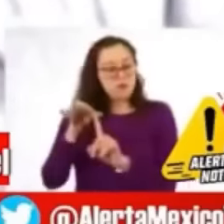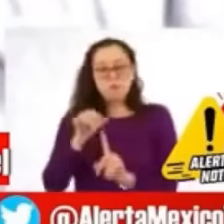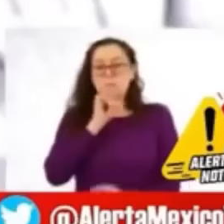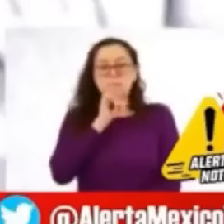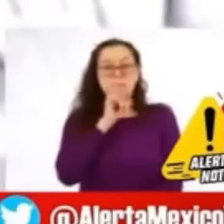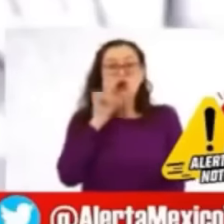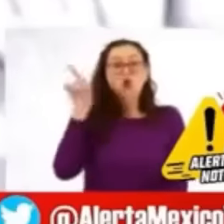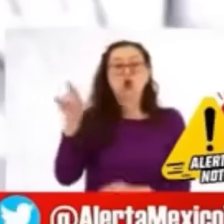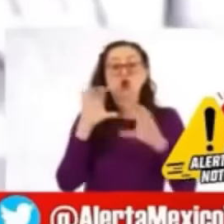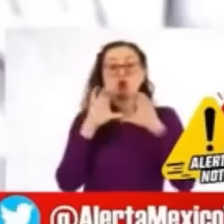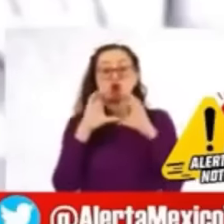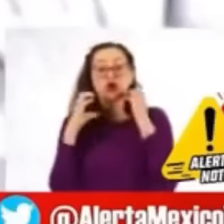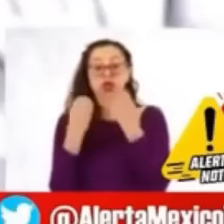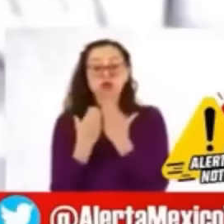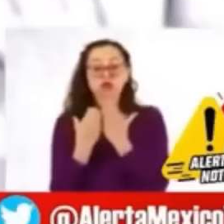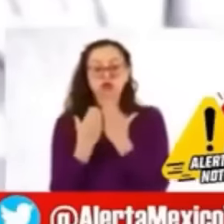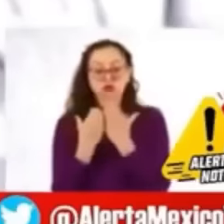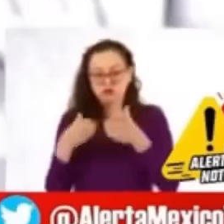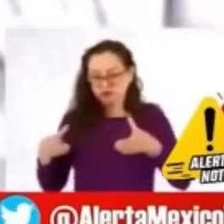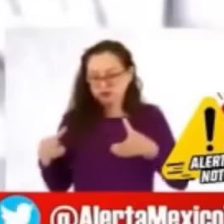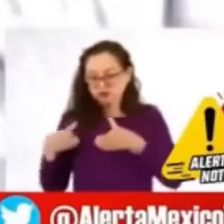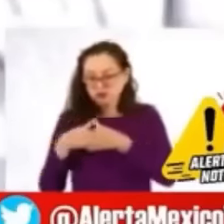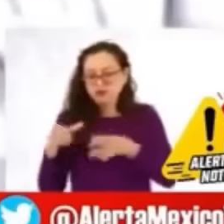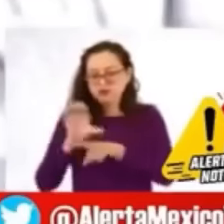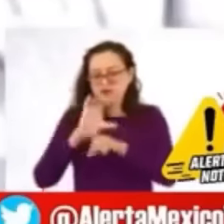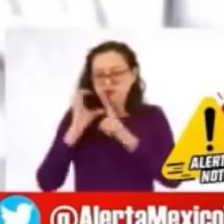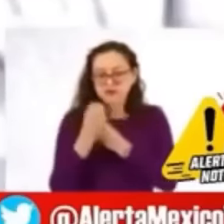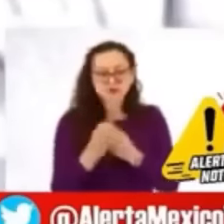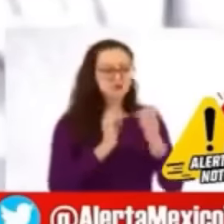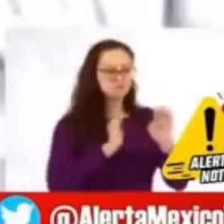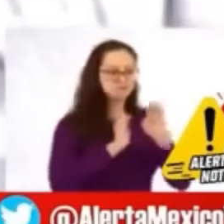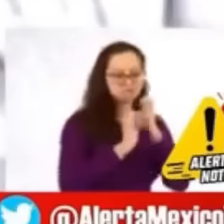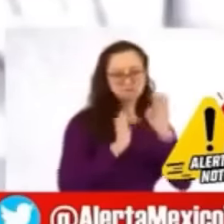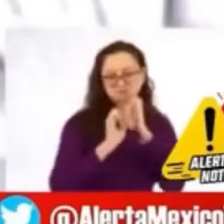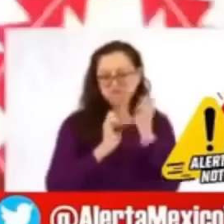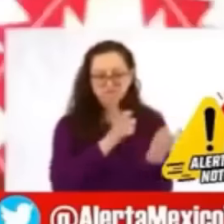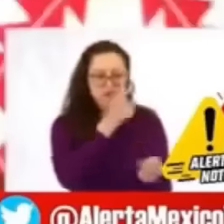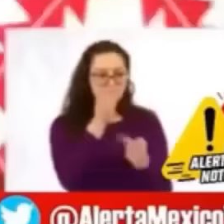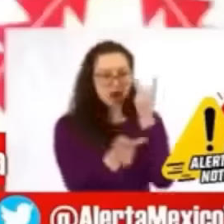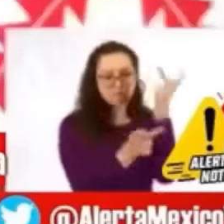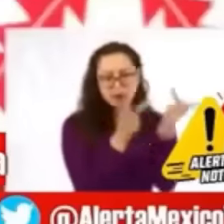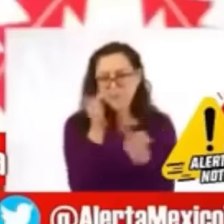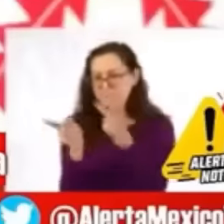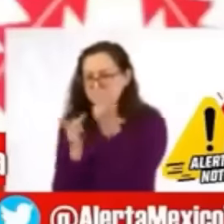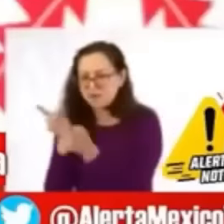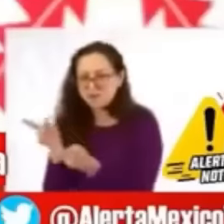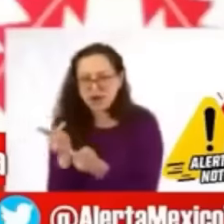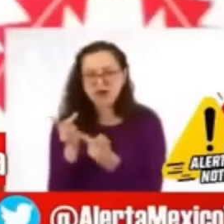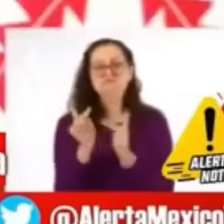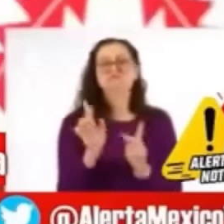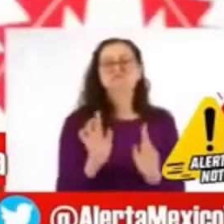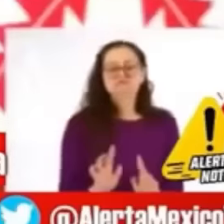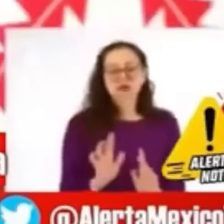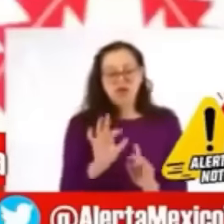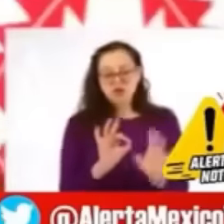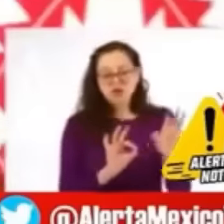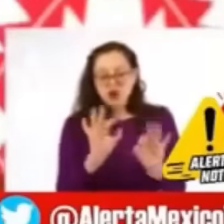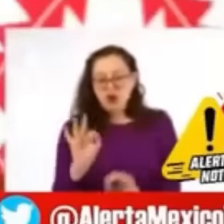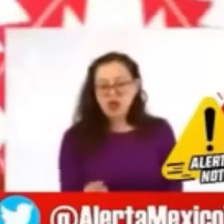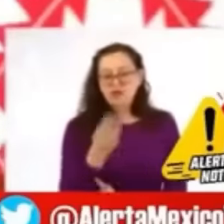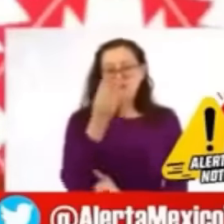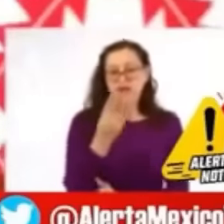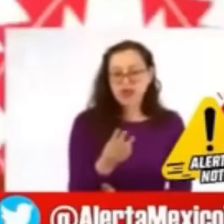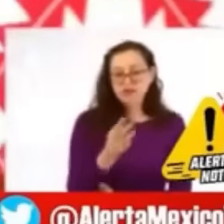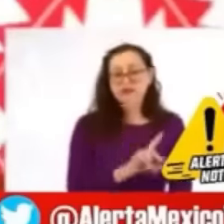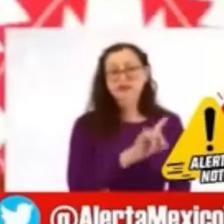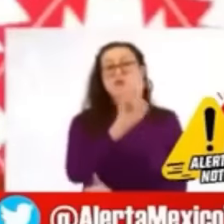comisión que decide el Congreso, ellos hacen sus entrevistas y nombran una terna y a partir de la terna el